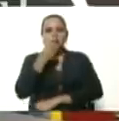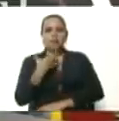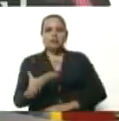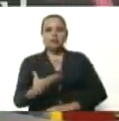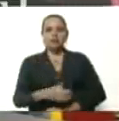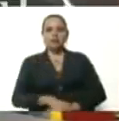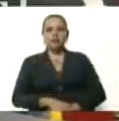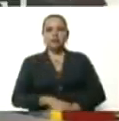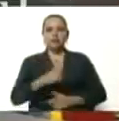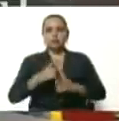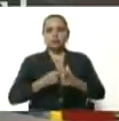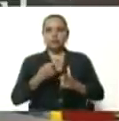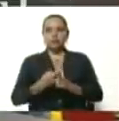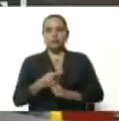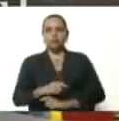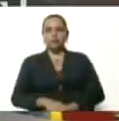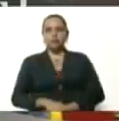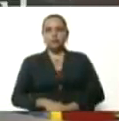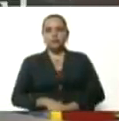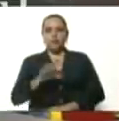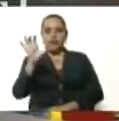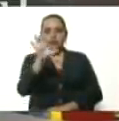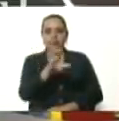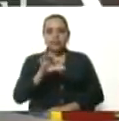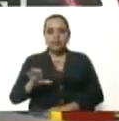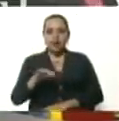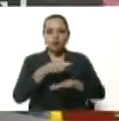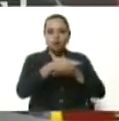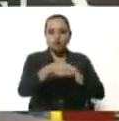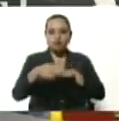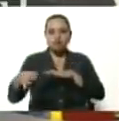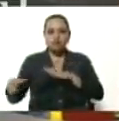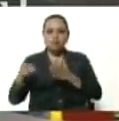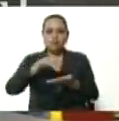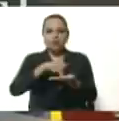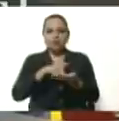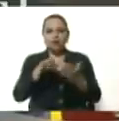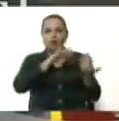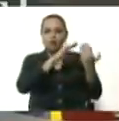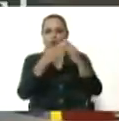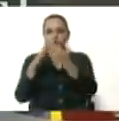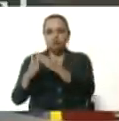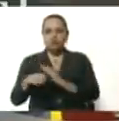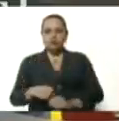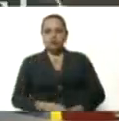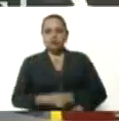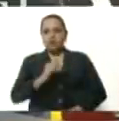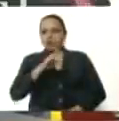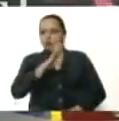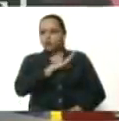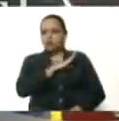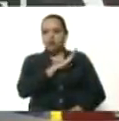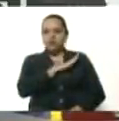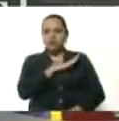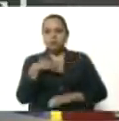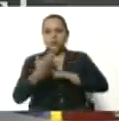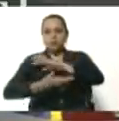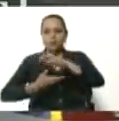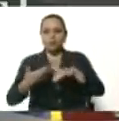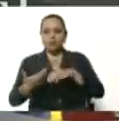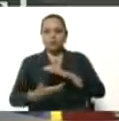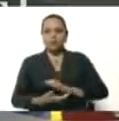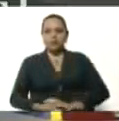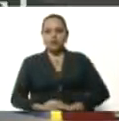Y bueno, aquellos estados, municipios, parroquias, comunidades que no han tenido problemas o no han